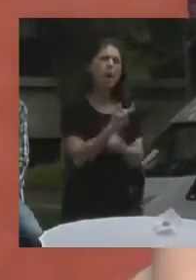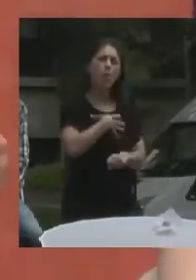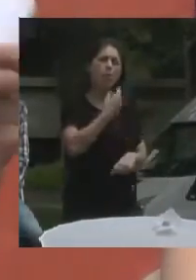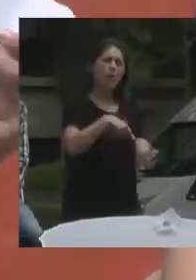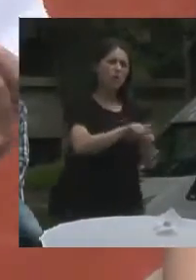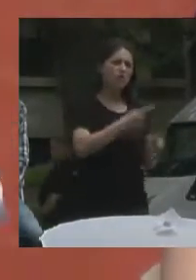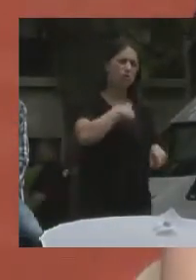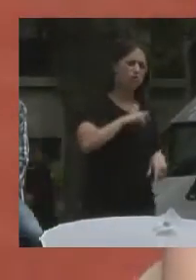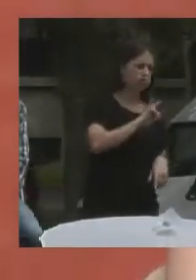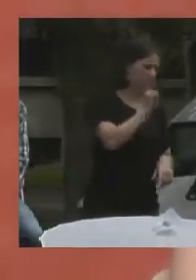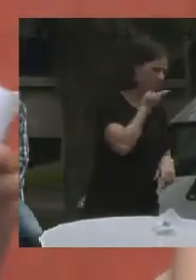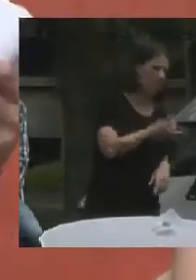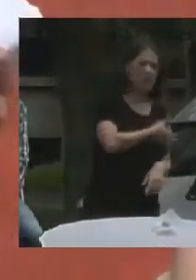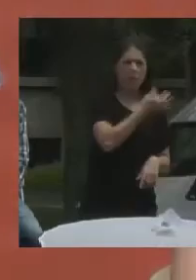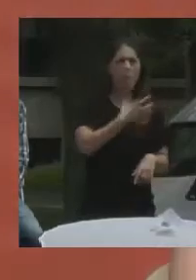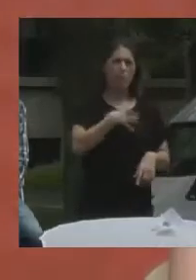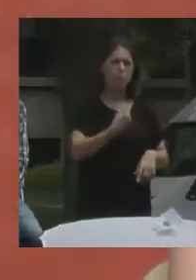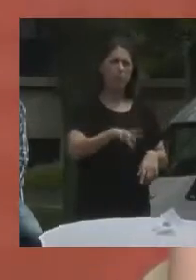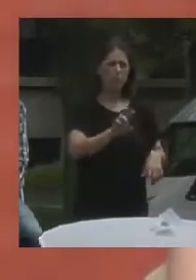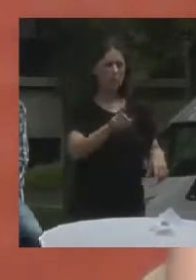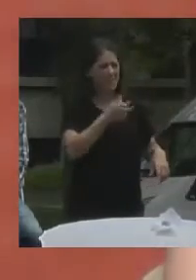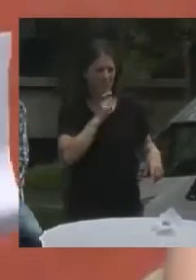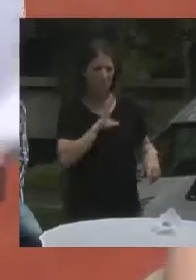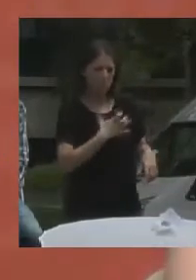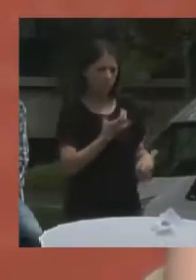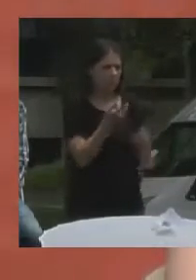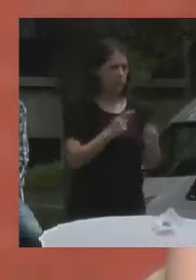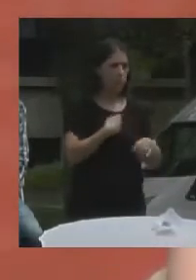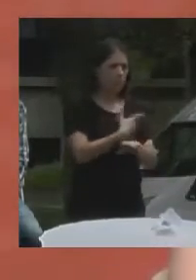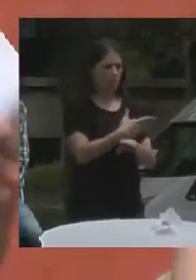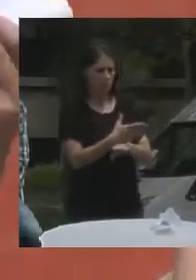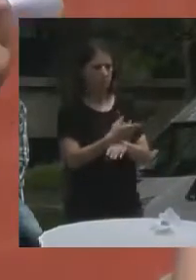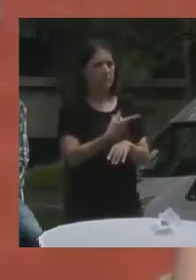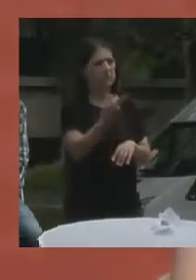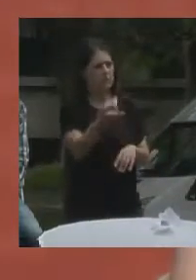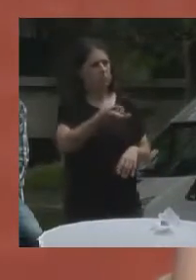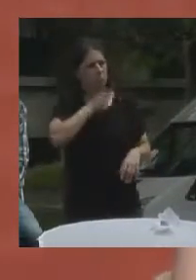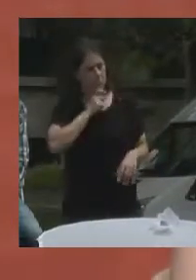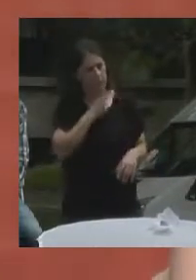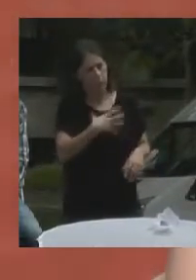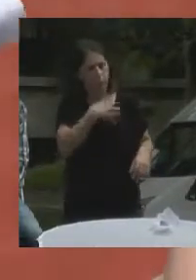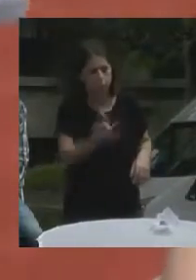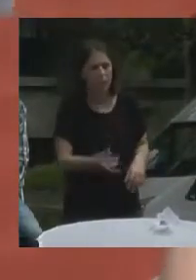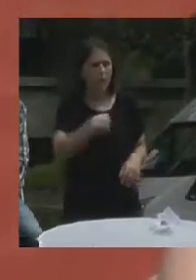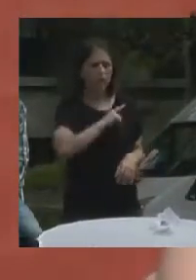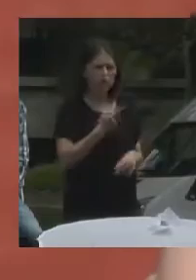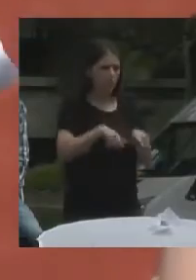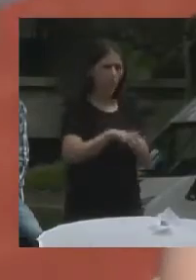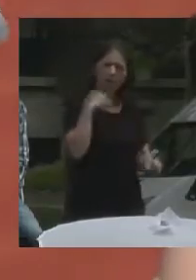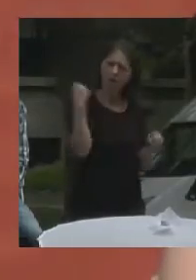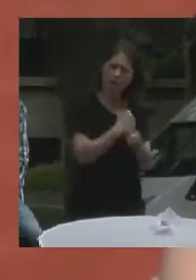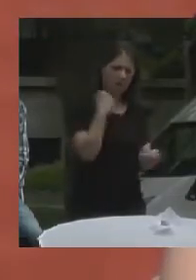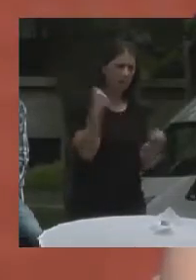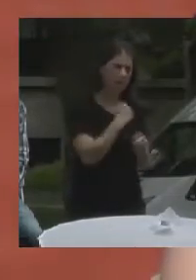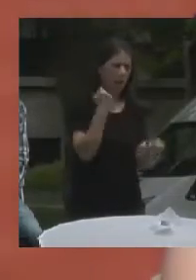erros, aínda que sea difícil, aínda que tardemos máis do que tiñamos ou do que queríamos tardar. Non vamos deixar un día en que non fagamos o esforzo para